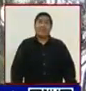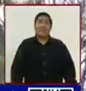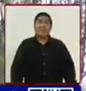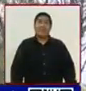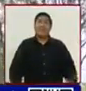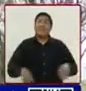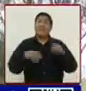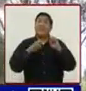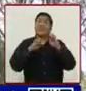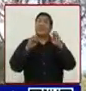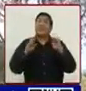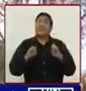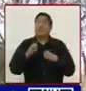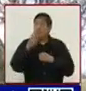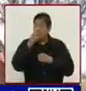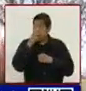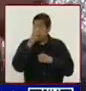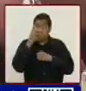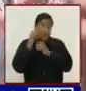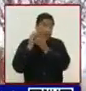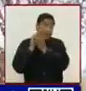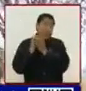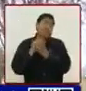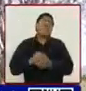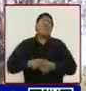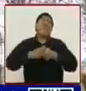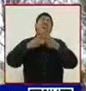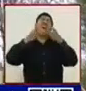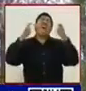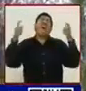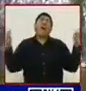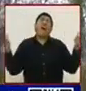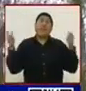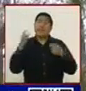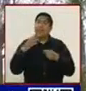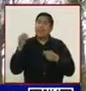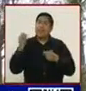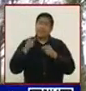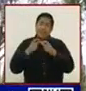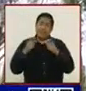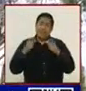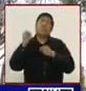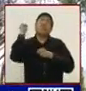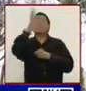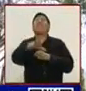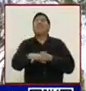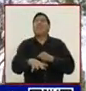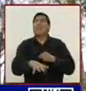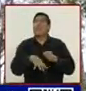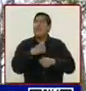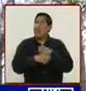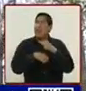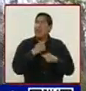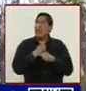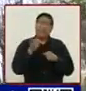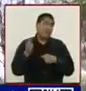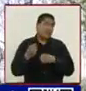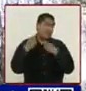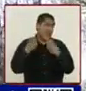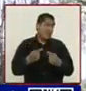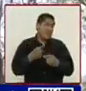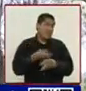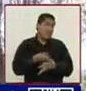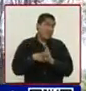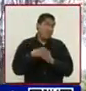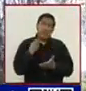La estatua del Equeco es un Equeco gigante y, como vemos, lanzan billetes. Hace un año atrás vine al Equeco, me